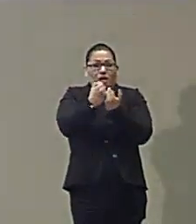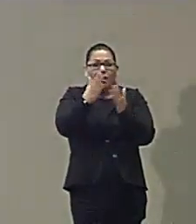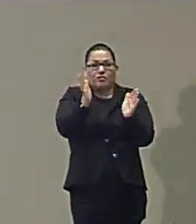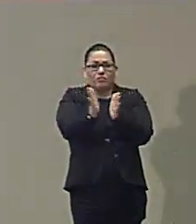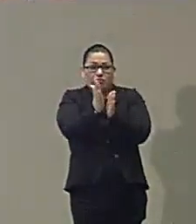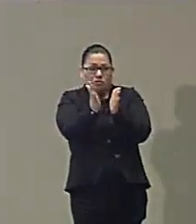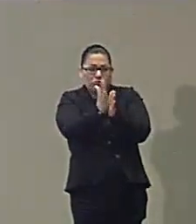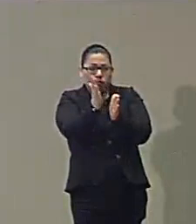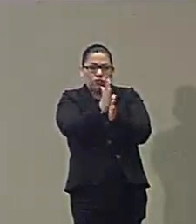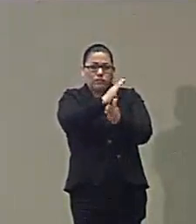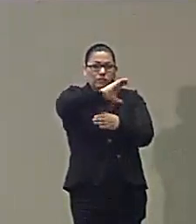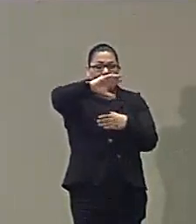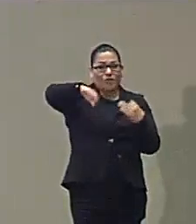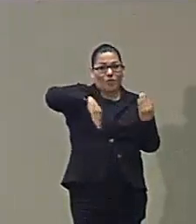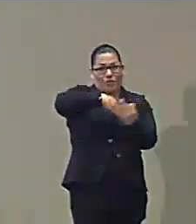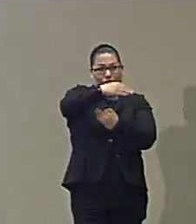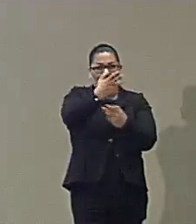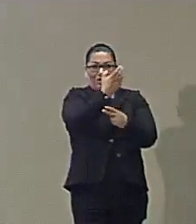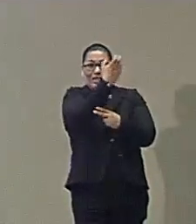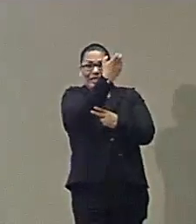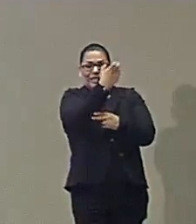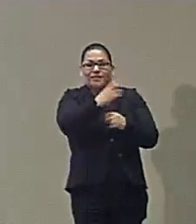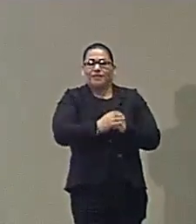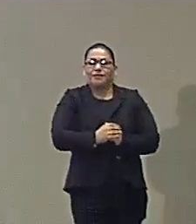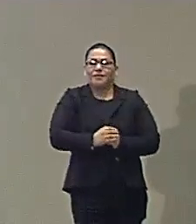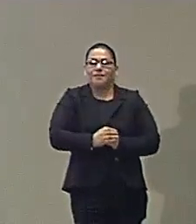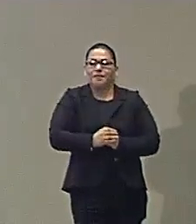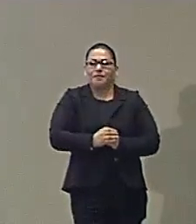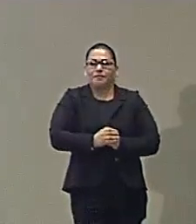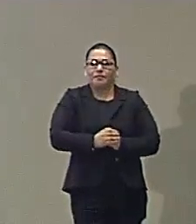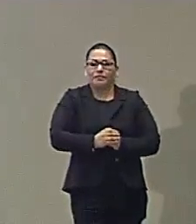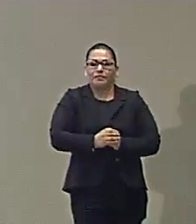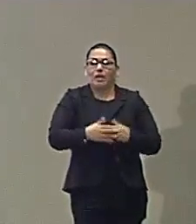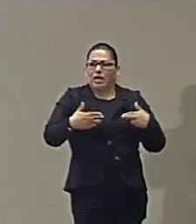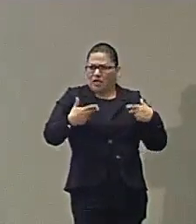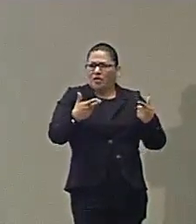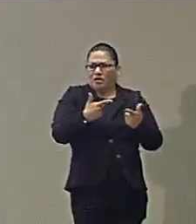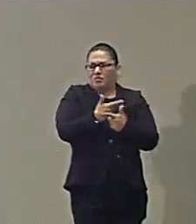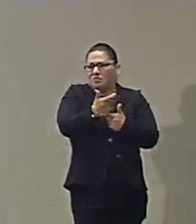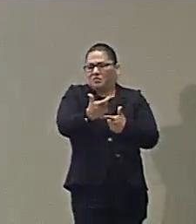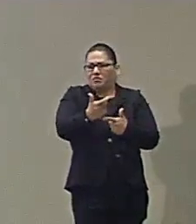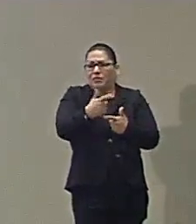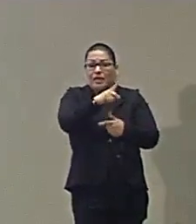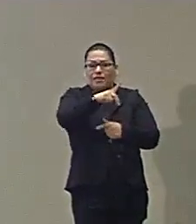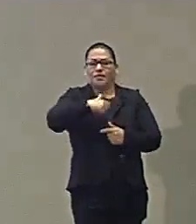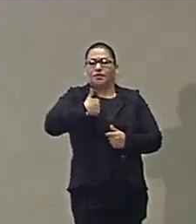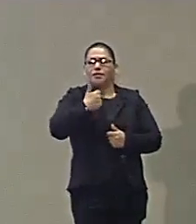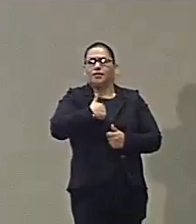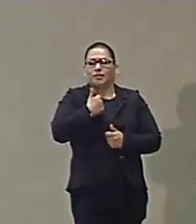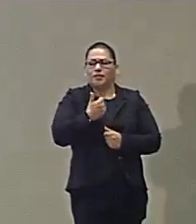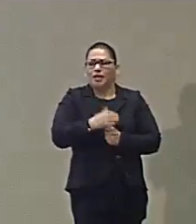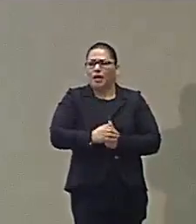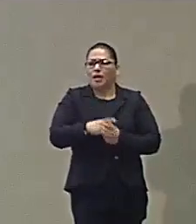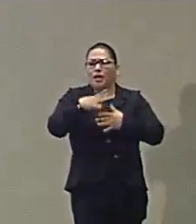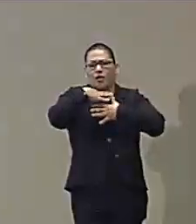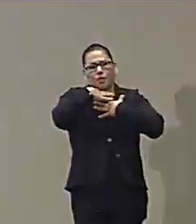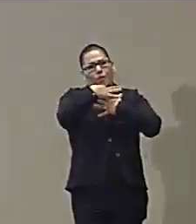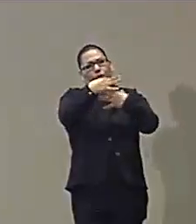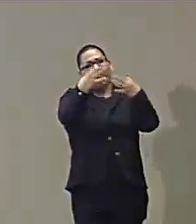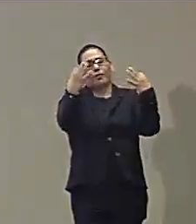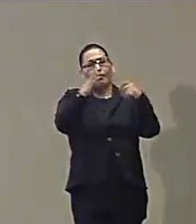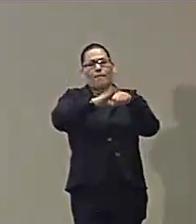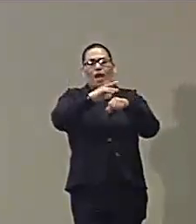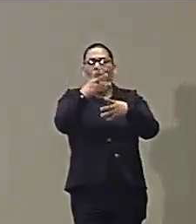alrededor de todo esto generando miles y millones de divisas hay que aprovechar hay que difundir más la